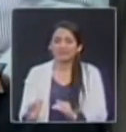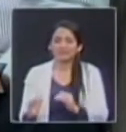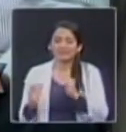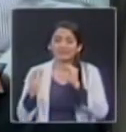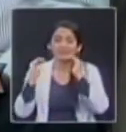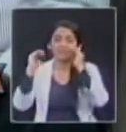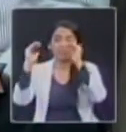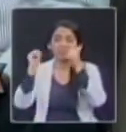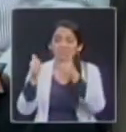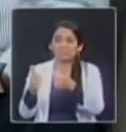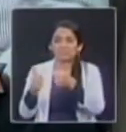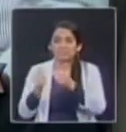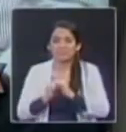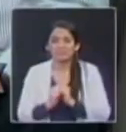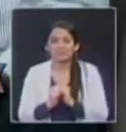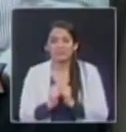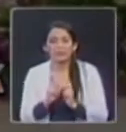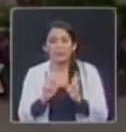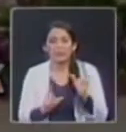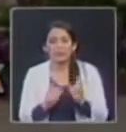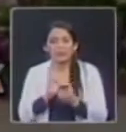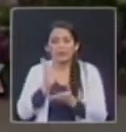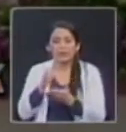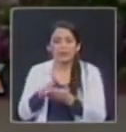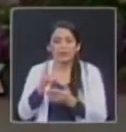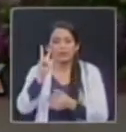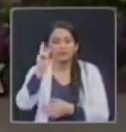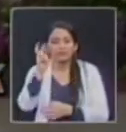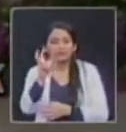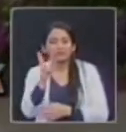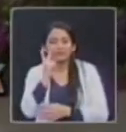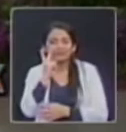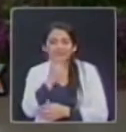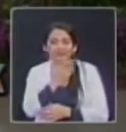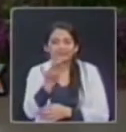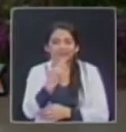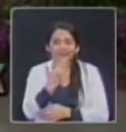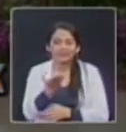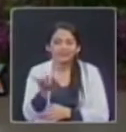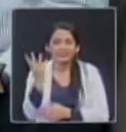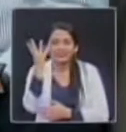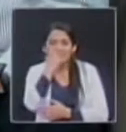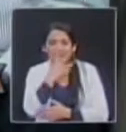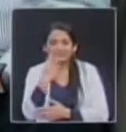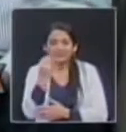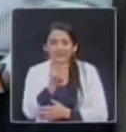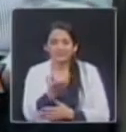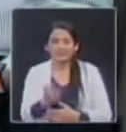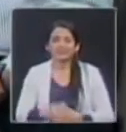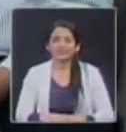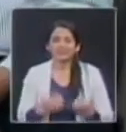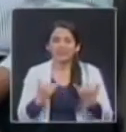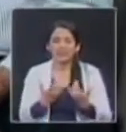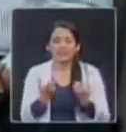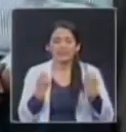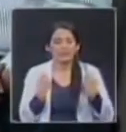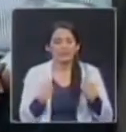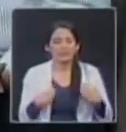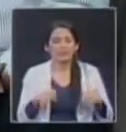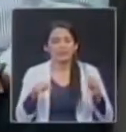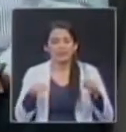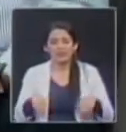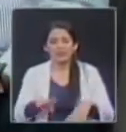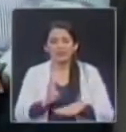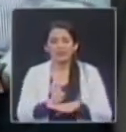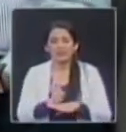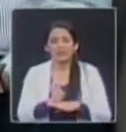este tipo de turismo, es un turismo muy democrático, la riqueza se reparte muy fácil y ese es nuestro afán es hacer esos